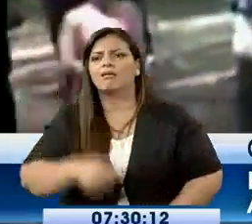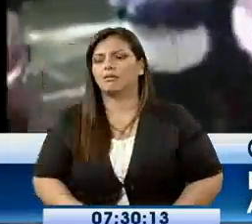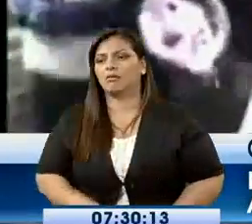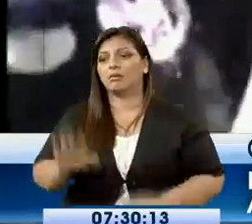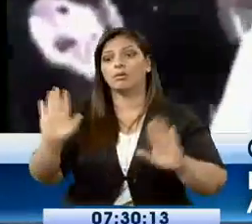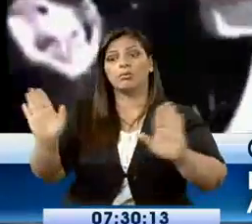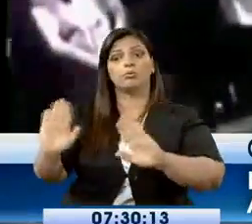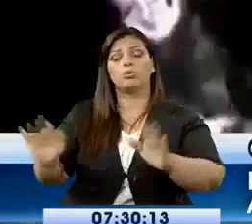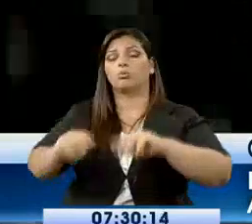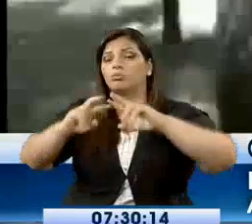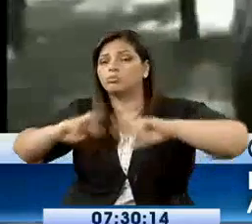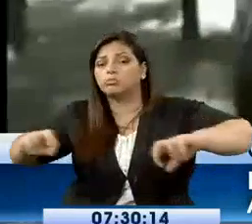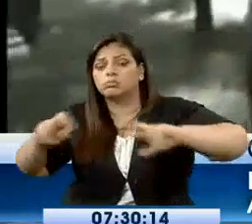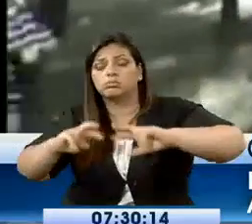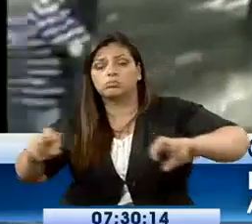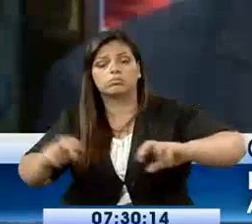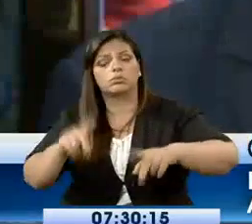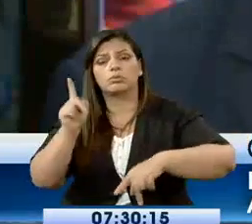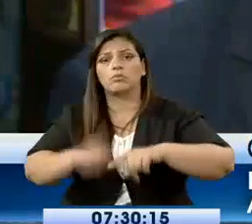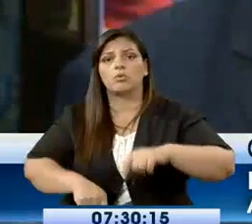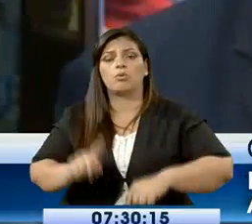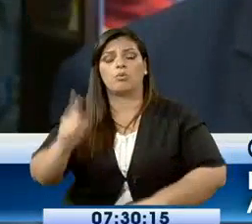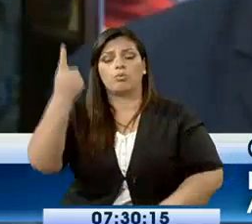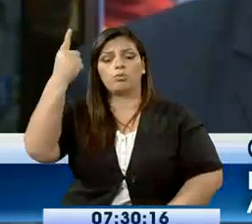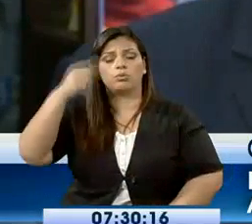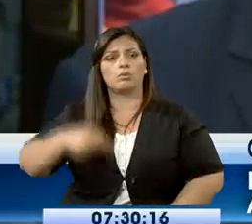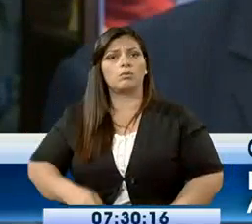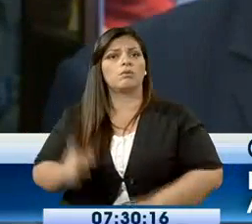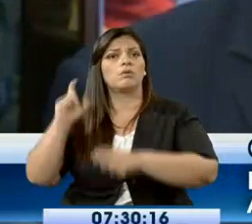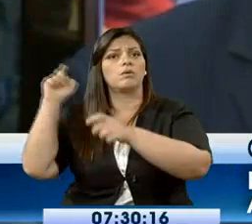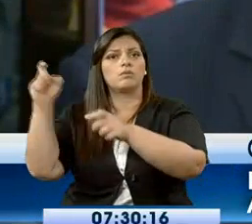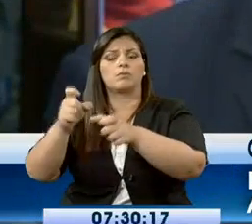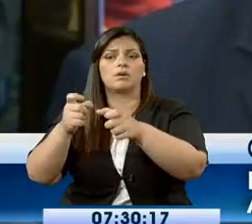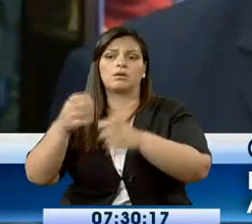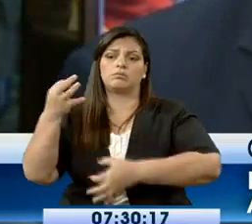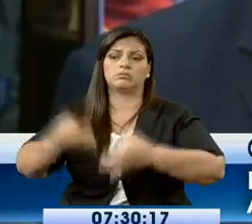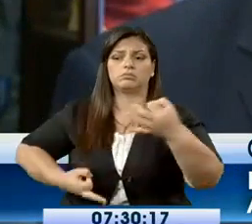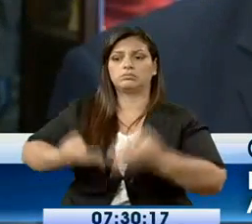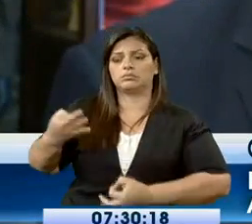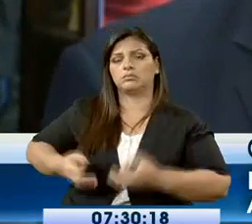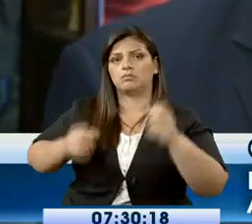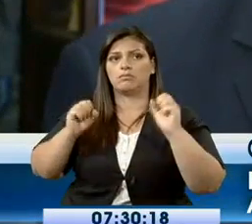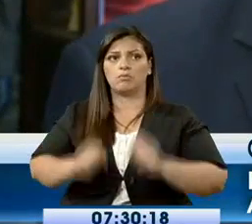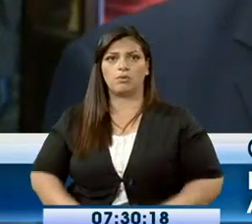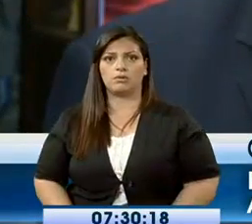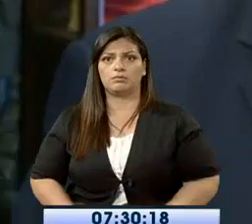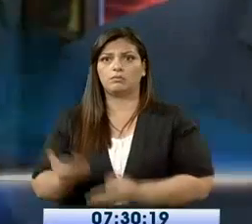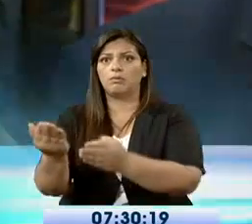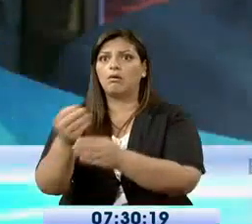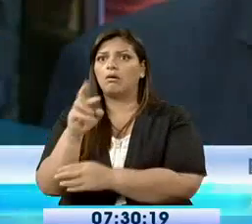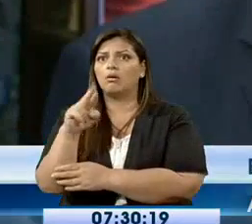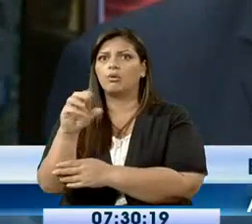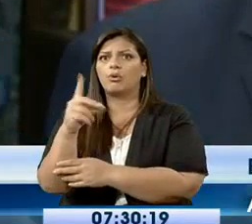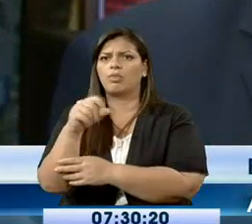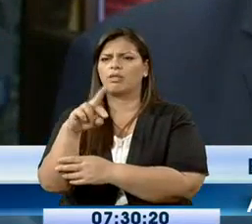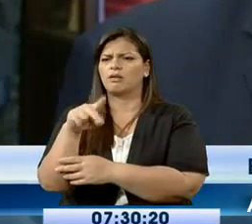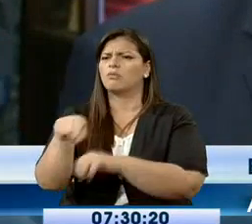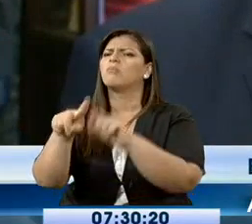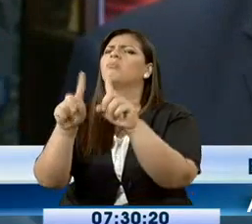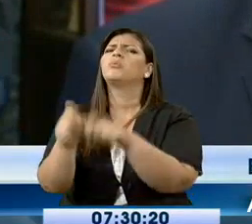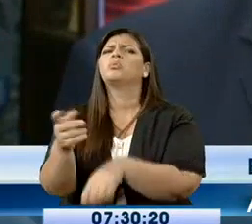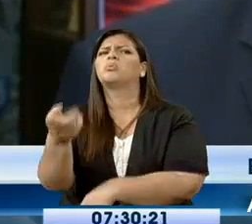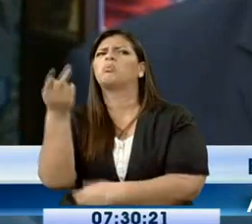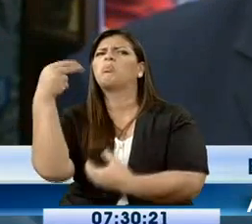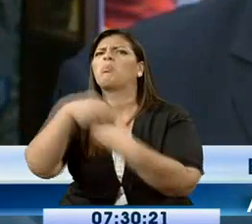está únicamente en manos de la justicia. La Fiscalía es la que debe intervenir para preguntarle al señor Collaguazo qué es lo que estuvo haciendo allí, cómo